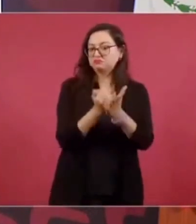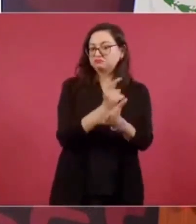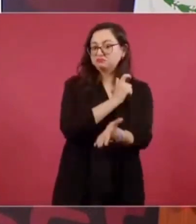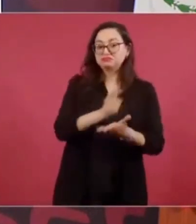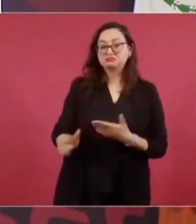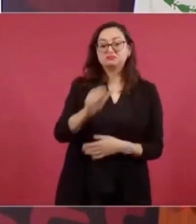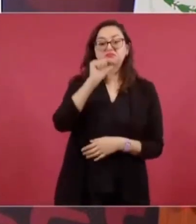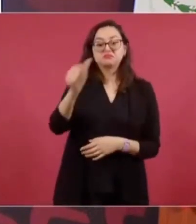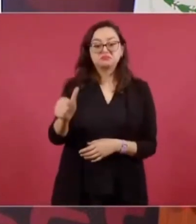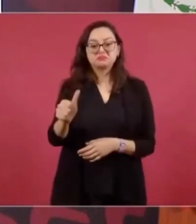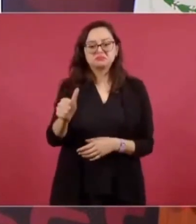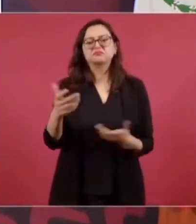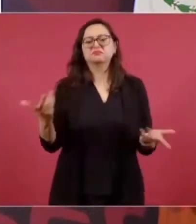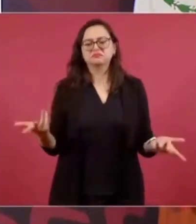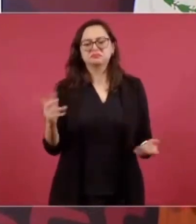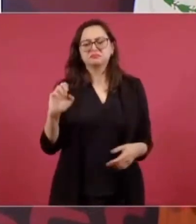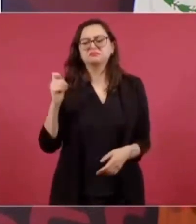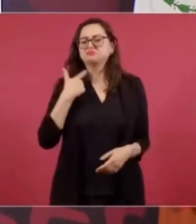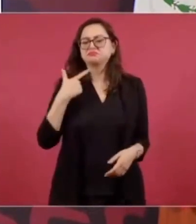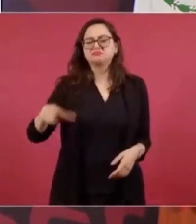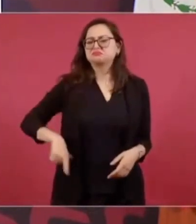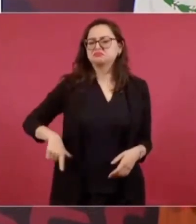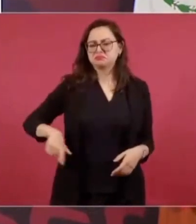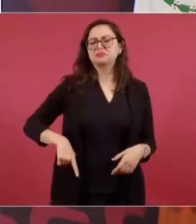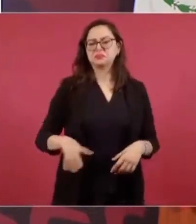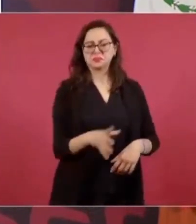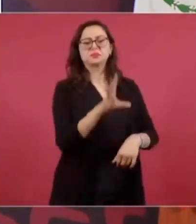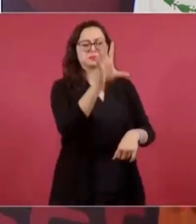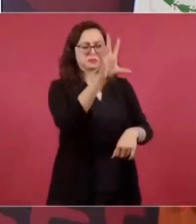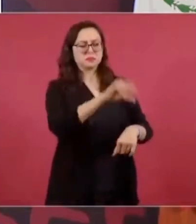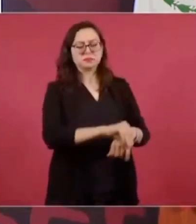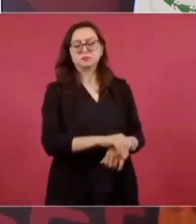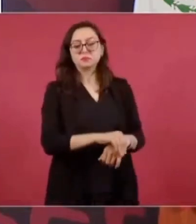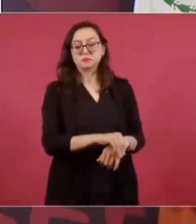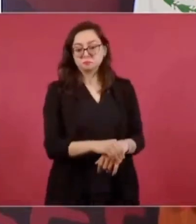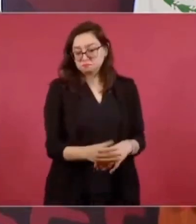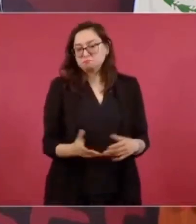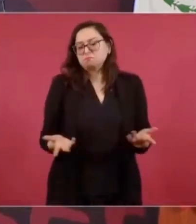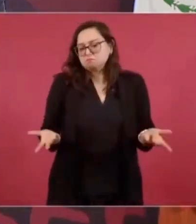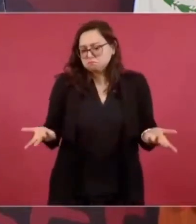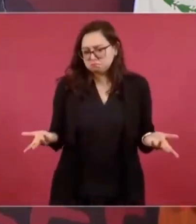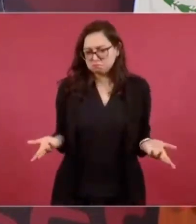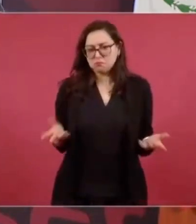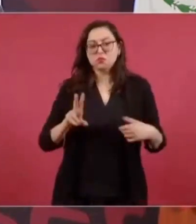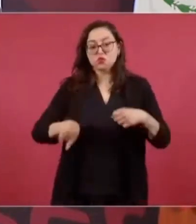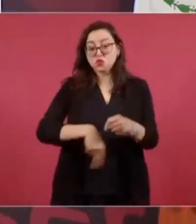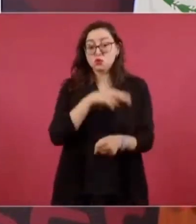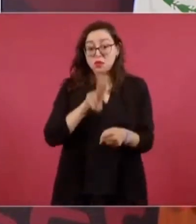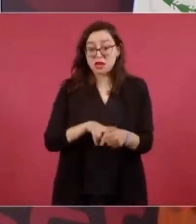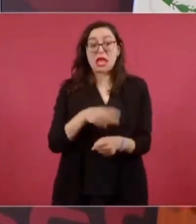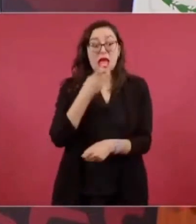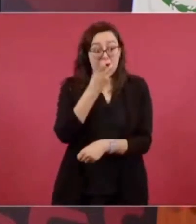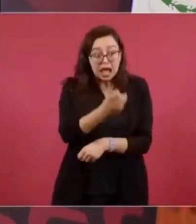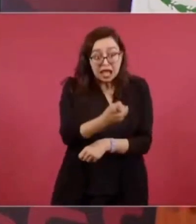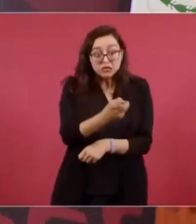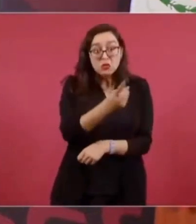era el gobierno de la oligarquía. Y a eso le llaman democracia.